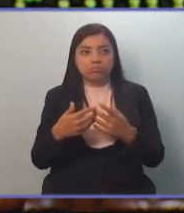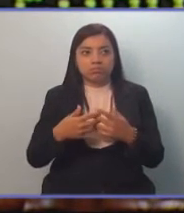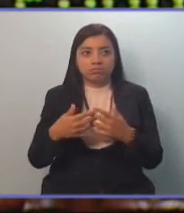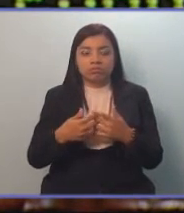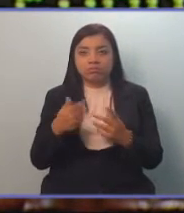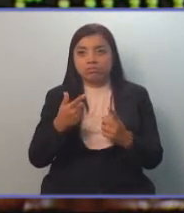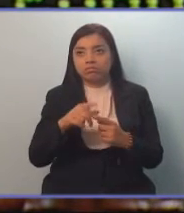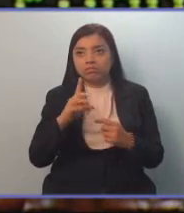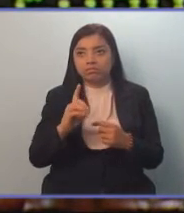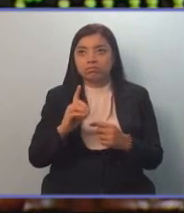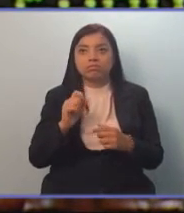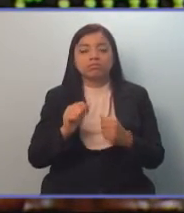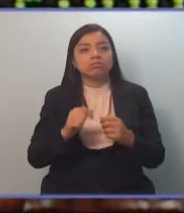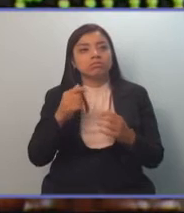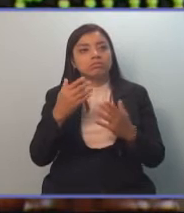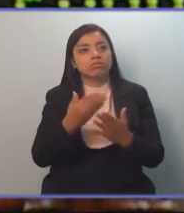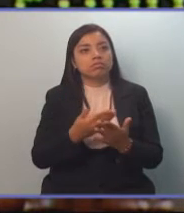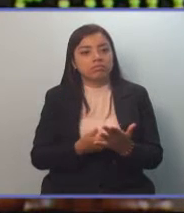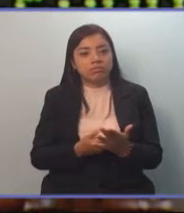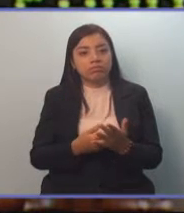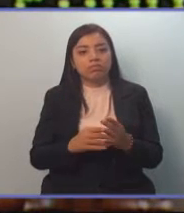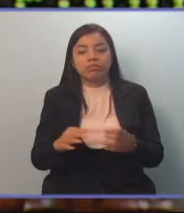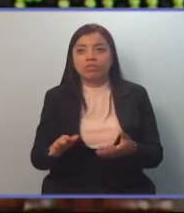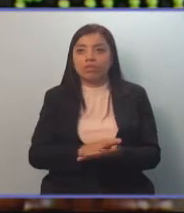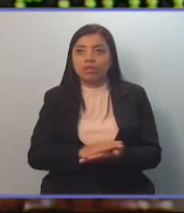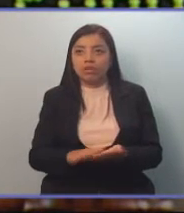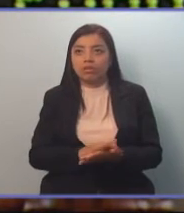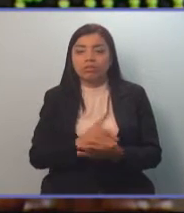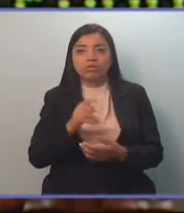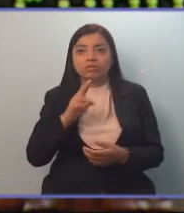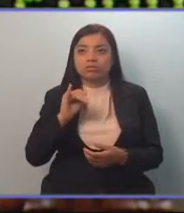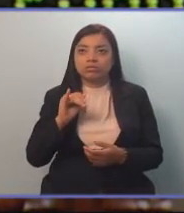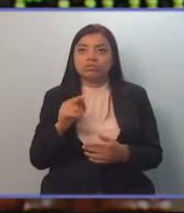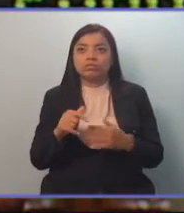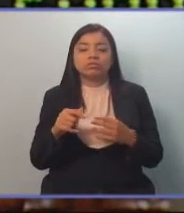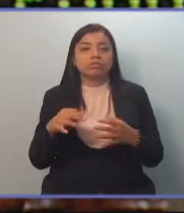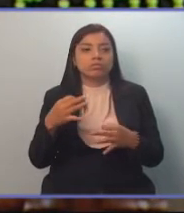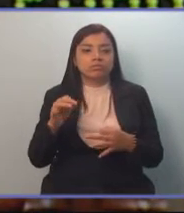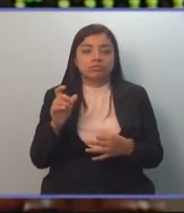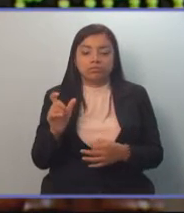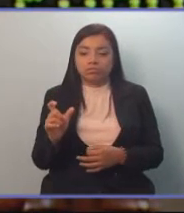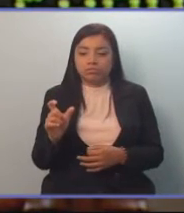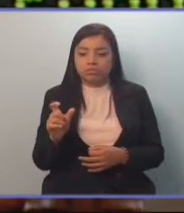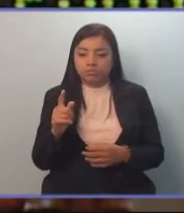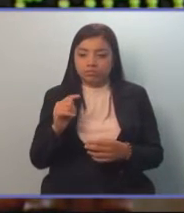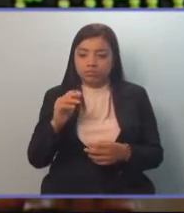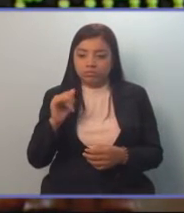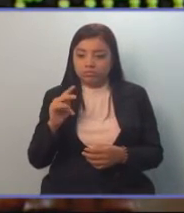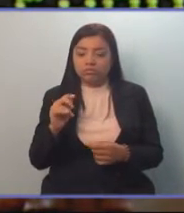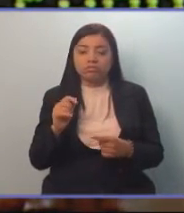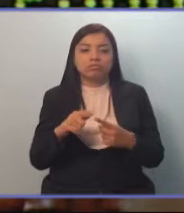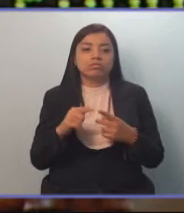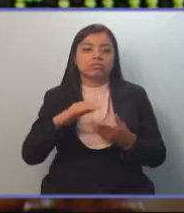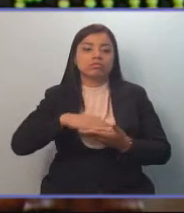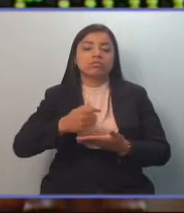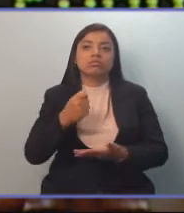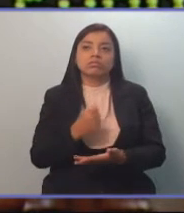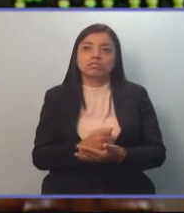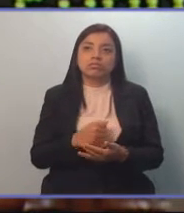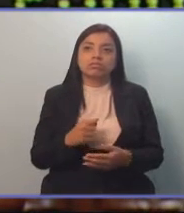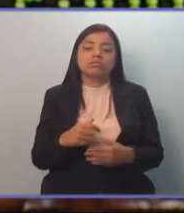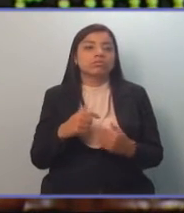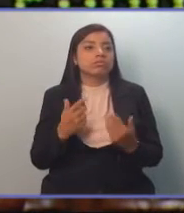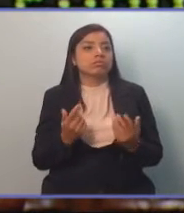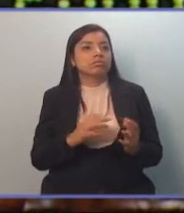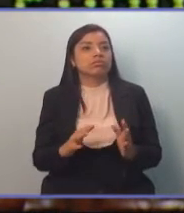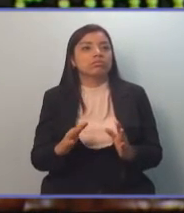D. Presentar original fotocopia del documento único de identidad, tarjeta de identificación tributaria, pasaporte o carnet de